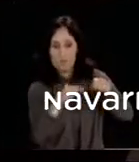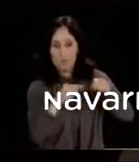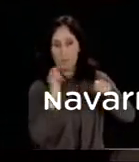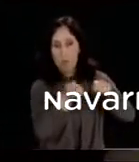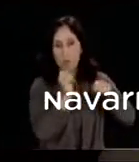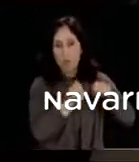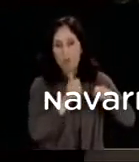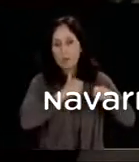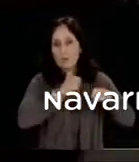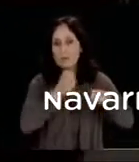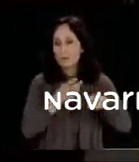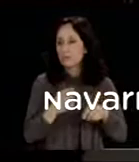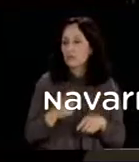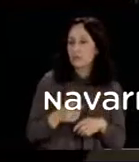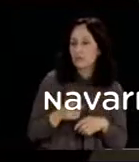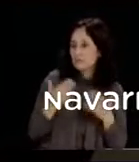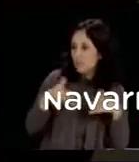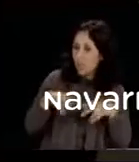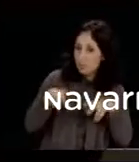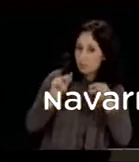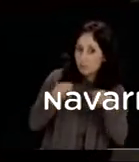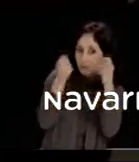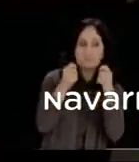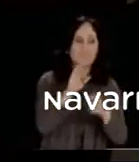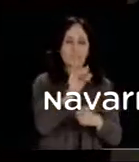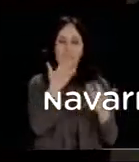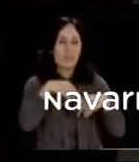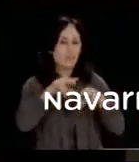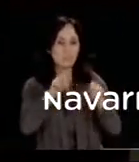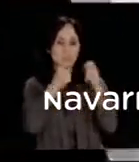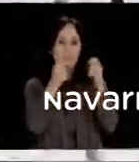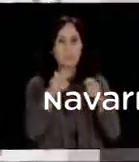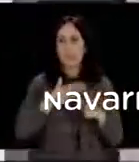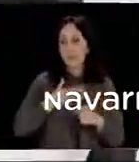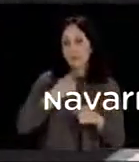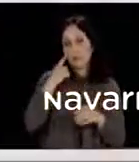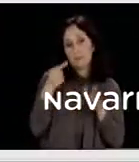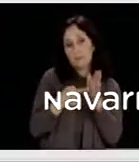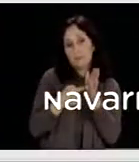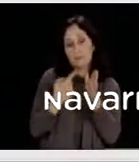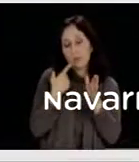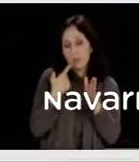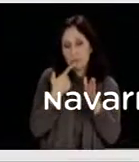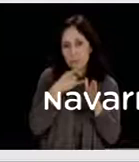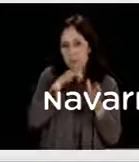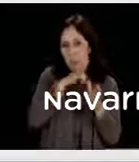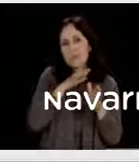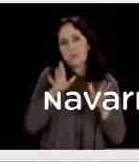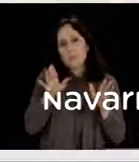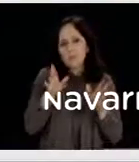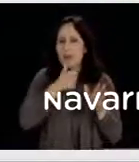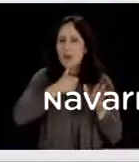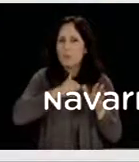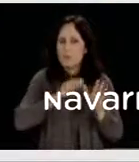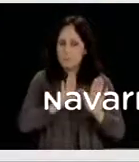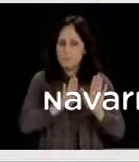darle cacharretazos. Sí, por fin se te ha terminado de romper. ¿La tuya? La mía, pues mira, me ha quedado hecho polvo, pero... Bueno, pero aún aguanta